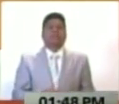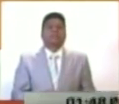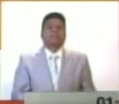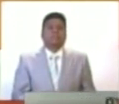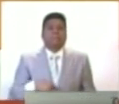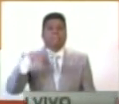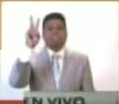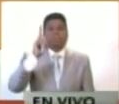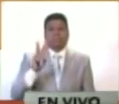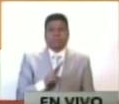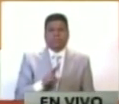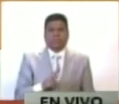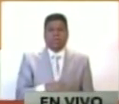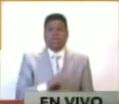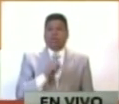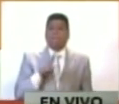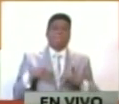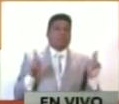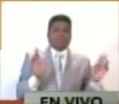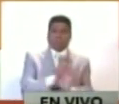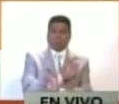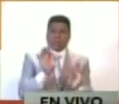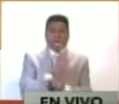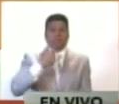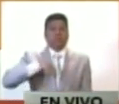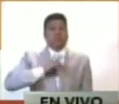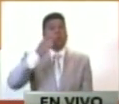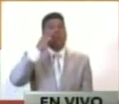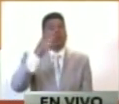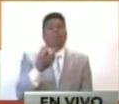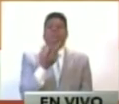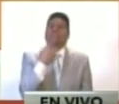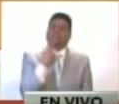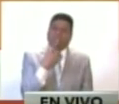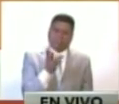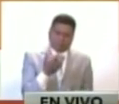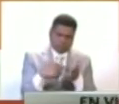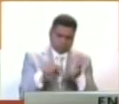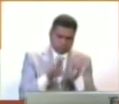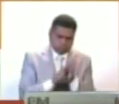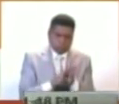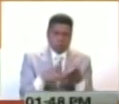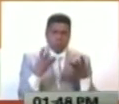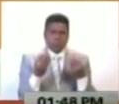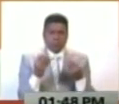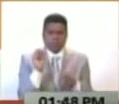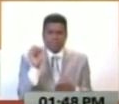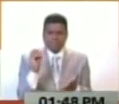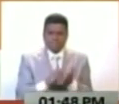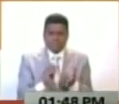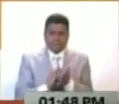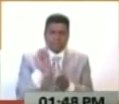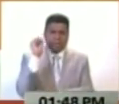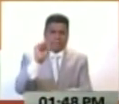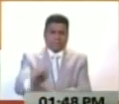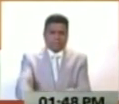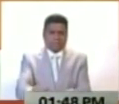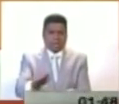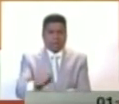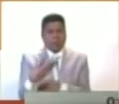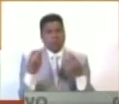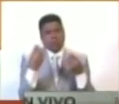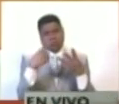Venezuela, que no lo vamos a permitir. Nuestro pueblo, ya lo hemos dicho, ha derrotado imperios y está dispuesto a seguirlos derrotando.